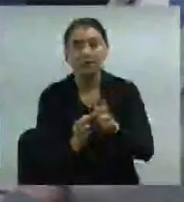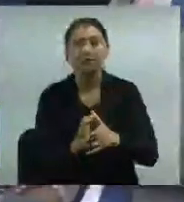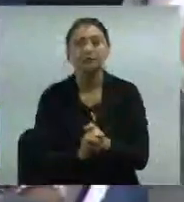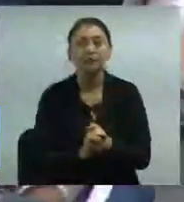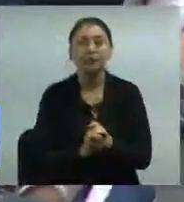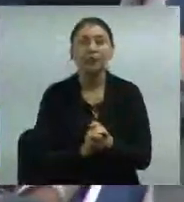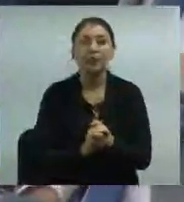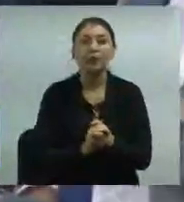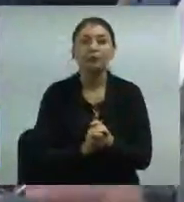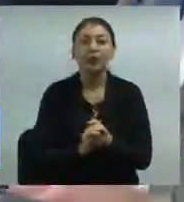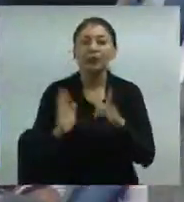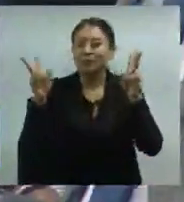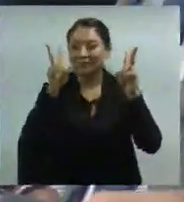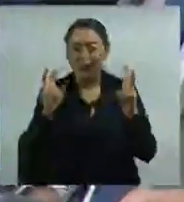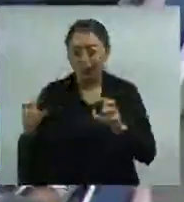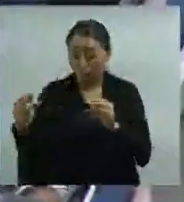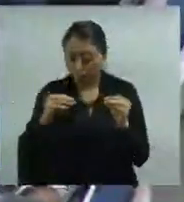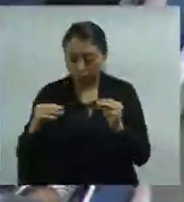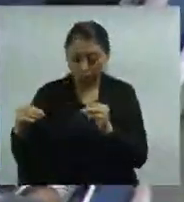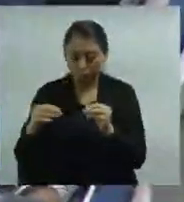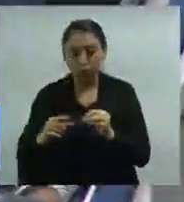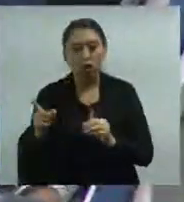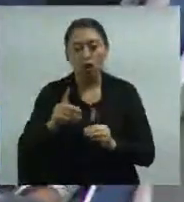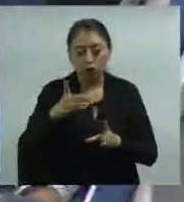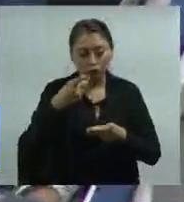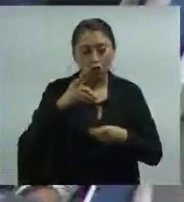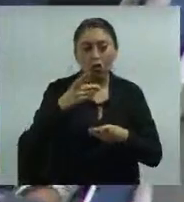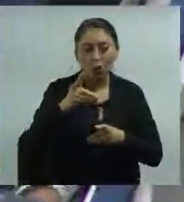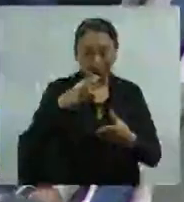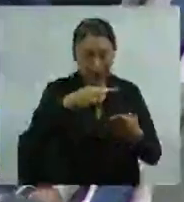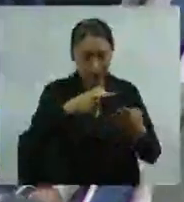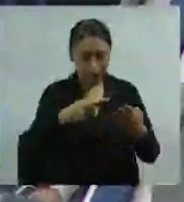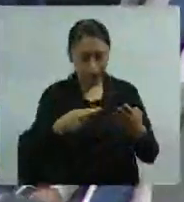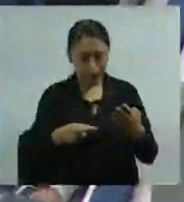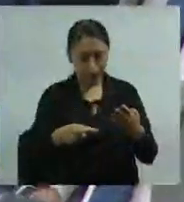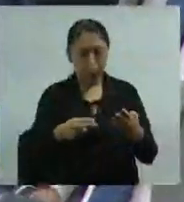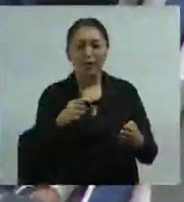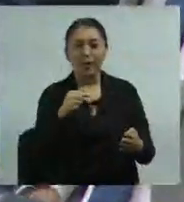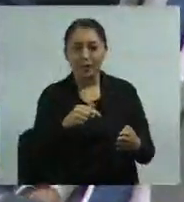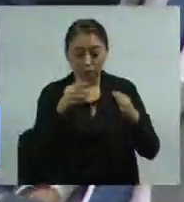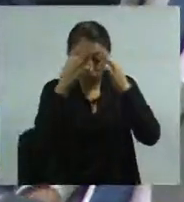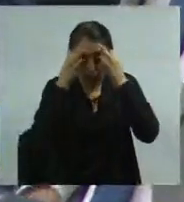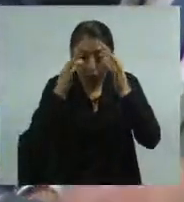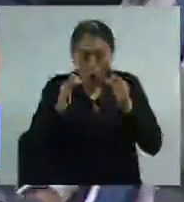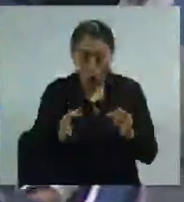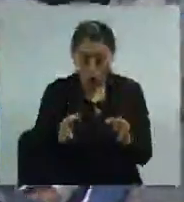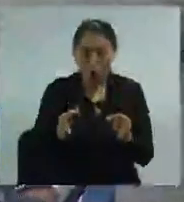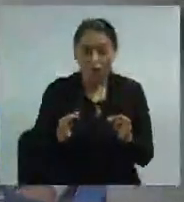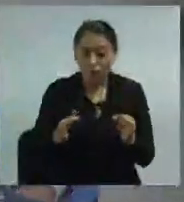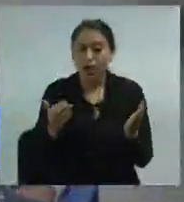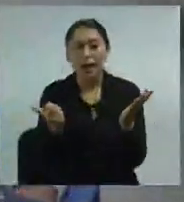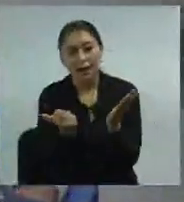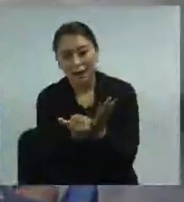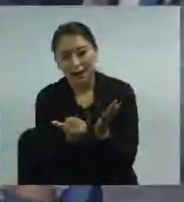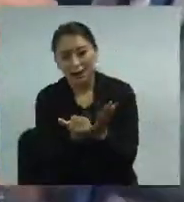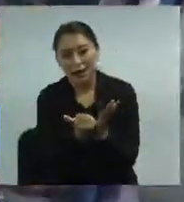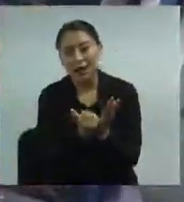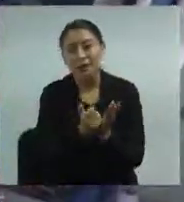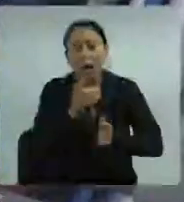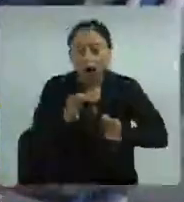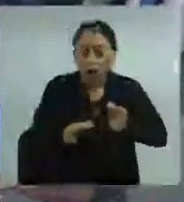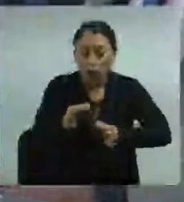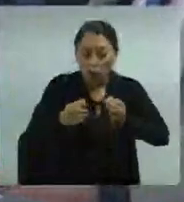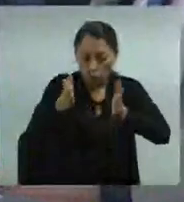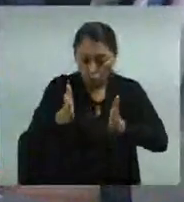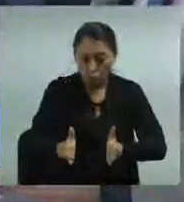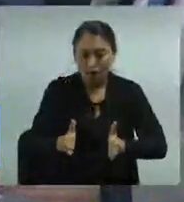lo que más se ha discutido no son las tablas de gradación. Esos son acuerdos donde entra la academia, donde entran los jueces y donde